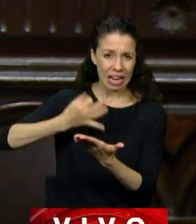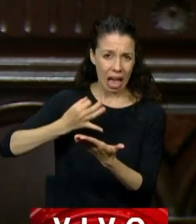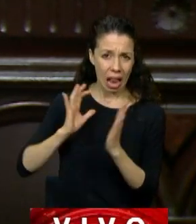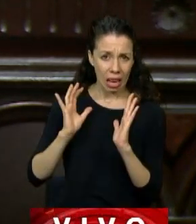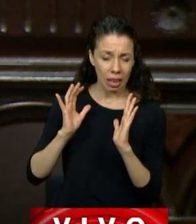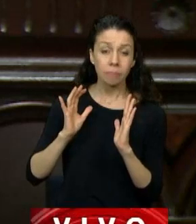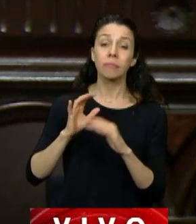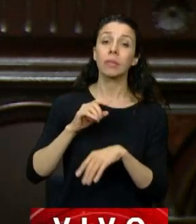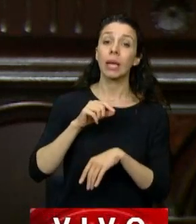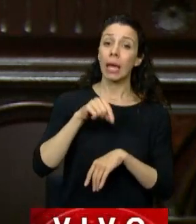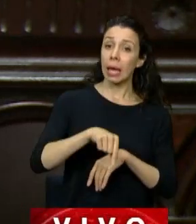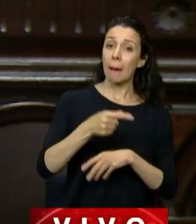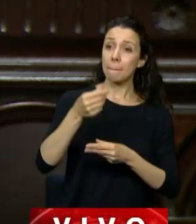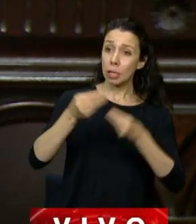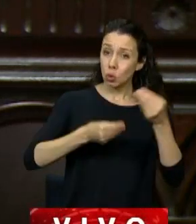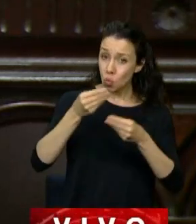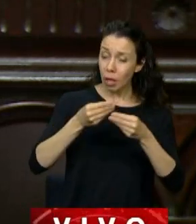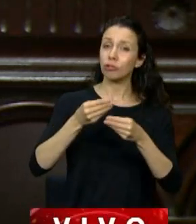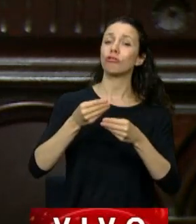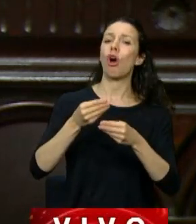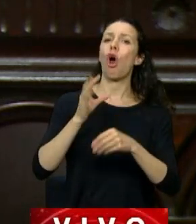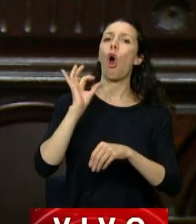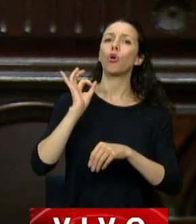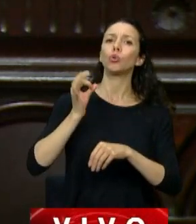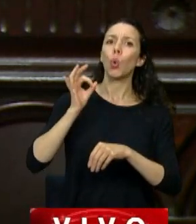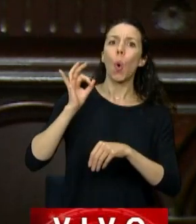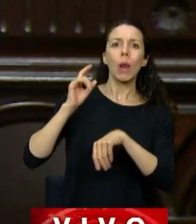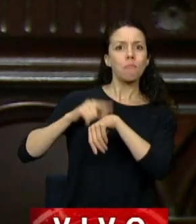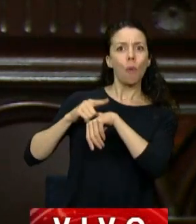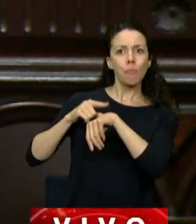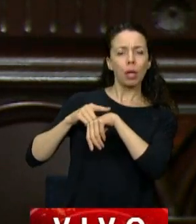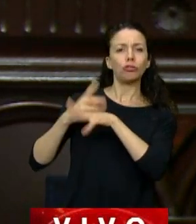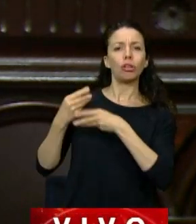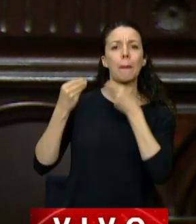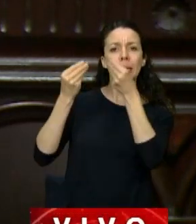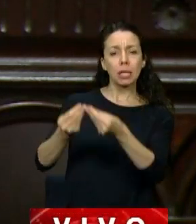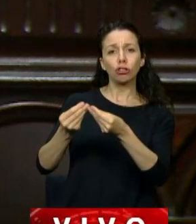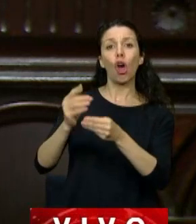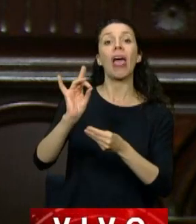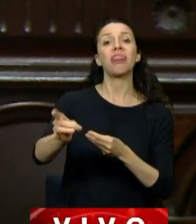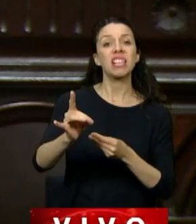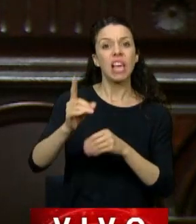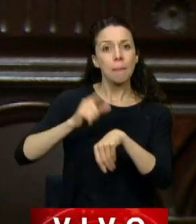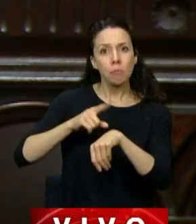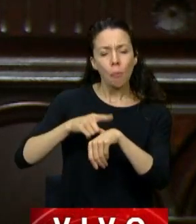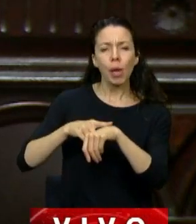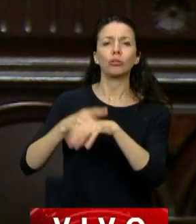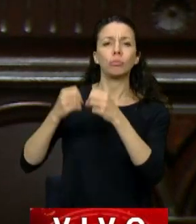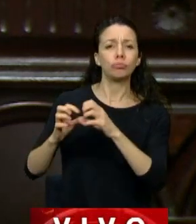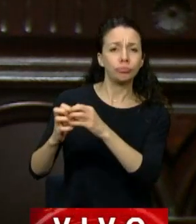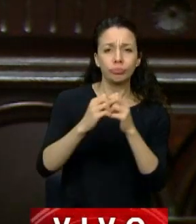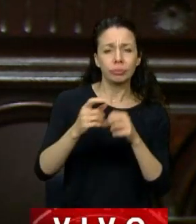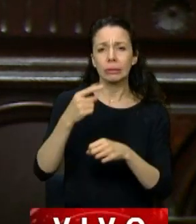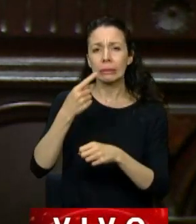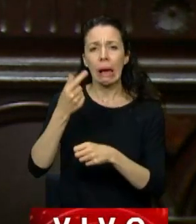mes de octubre y fue tratado en el mes de diciembre y tenía valores como, en ese momento hablaba de